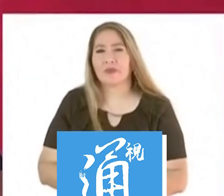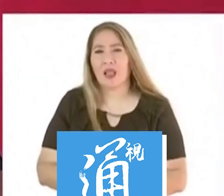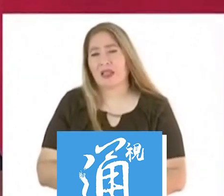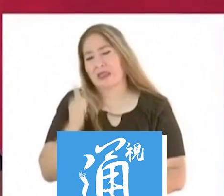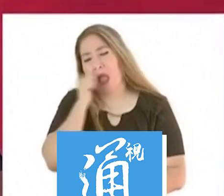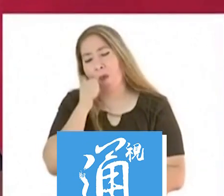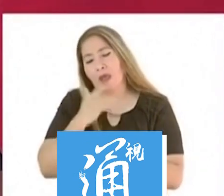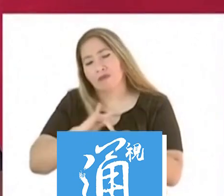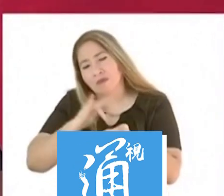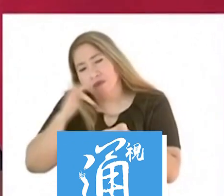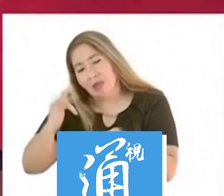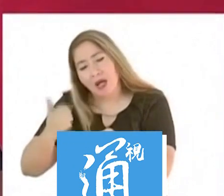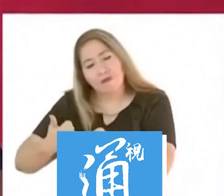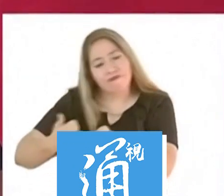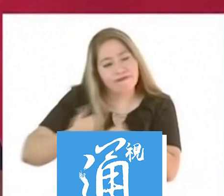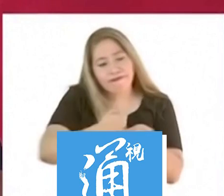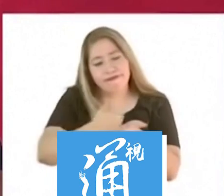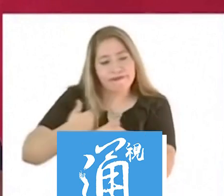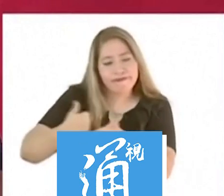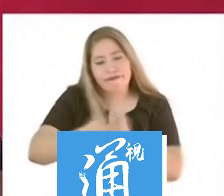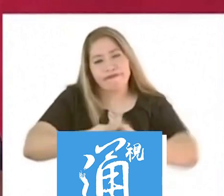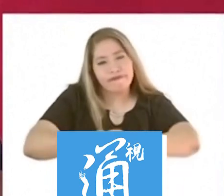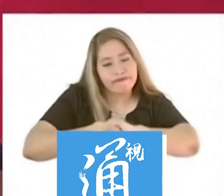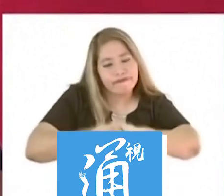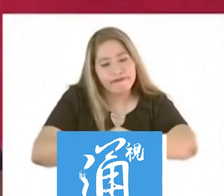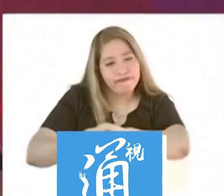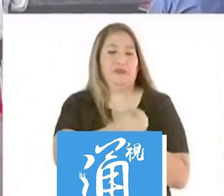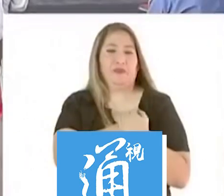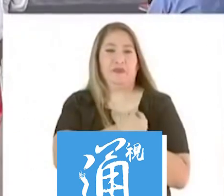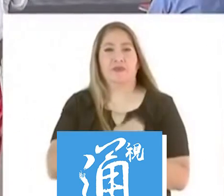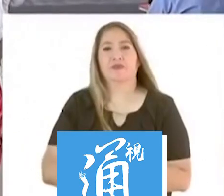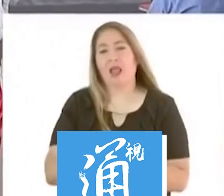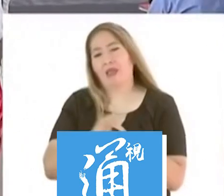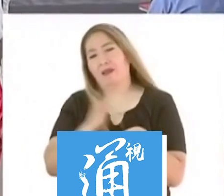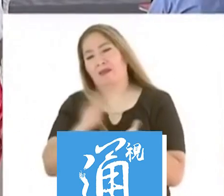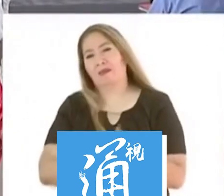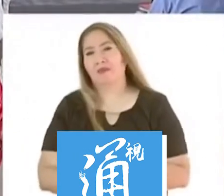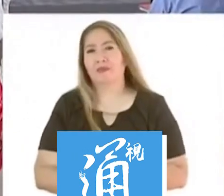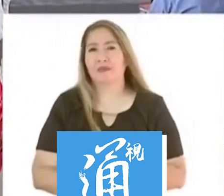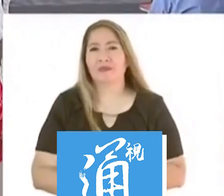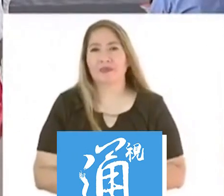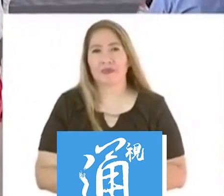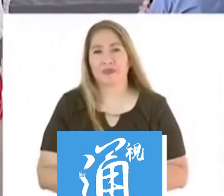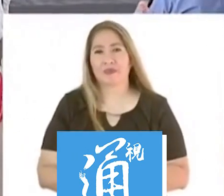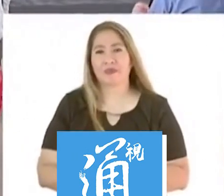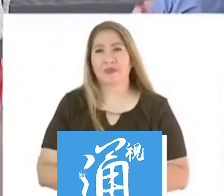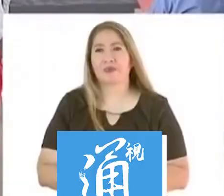por el apoyo solidario que recibimos. Gracias.